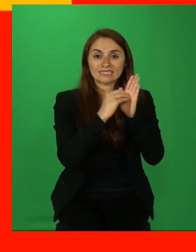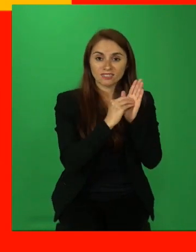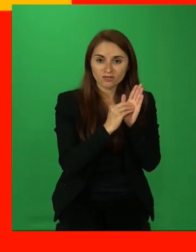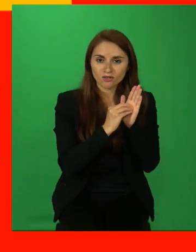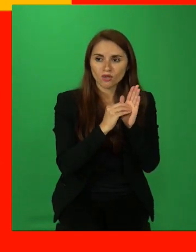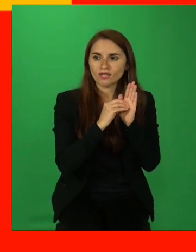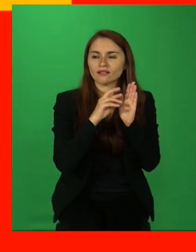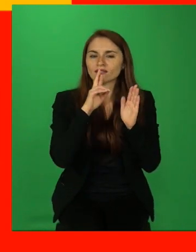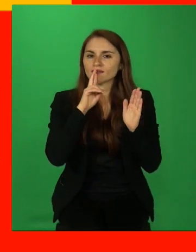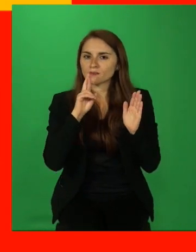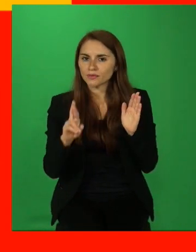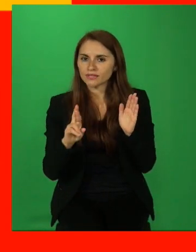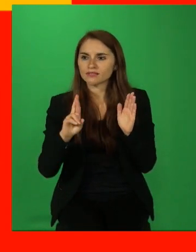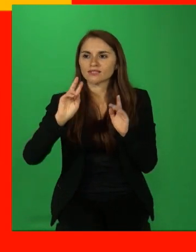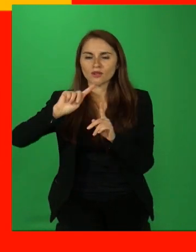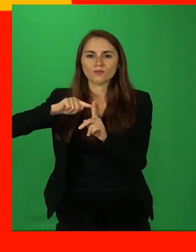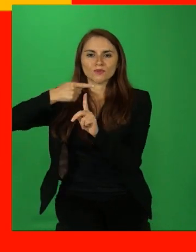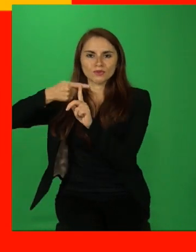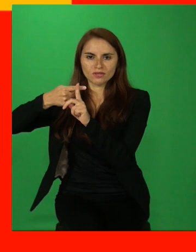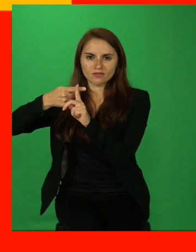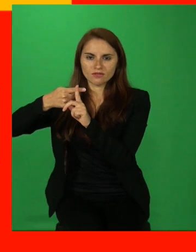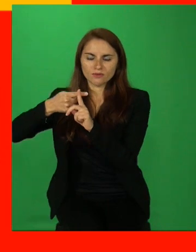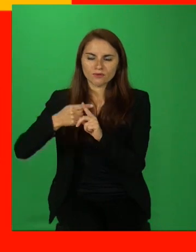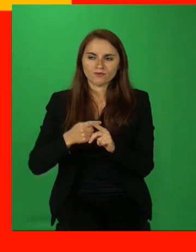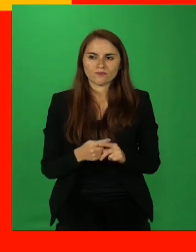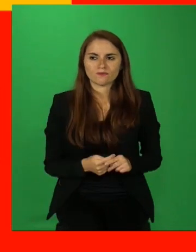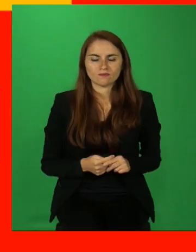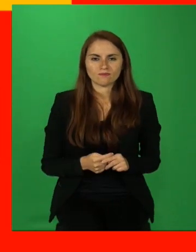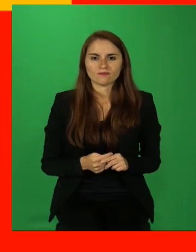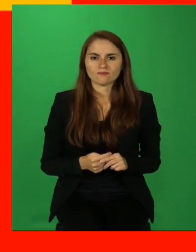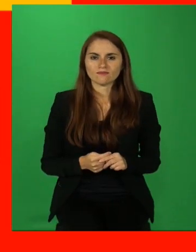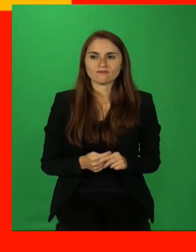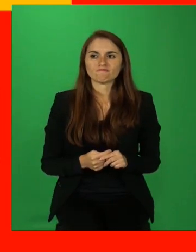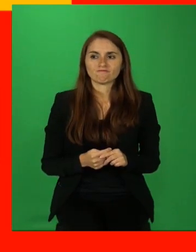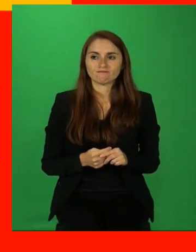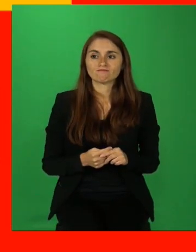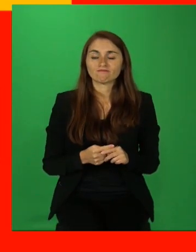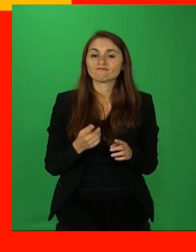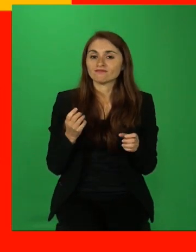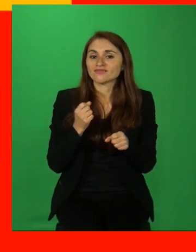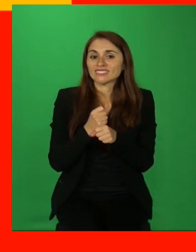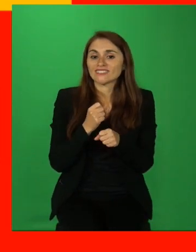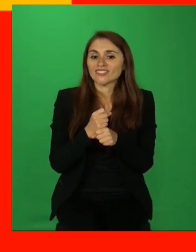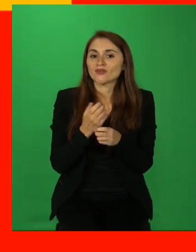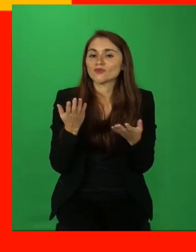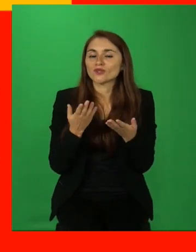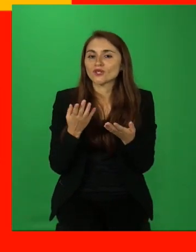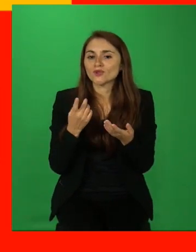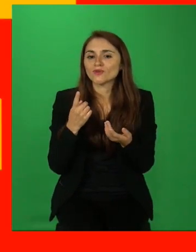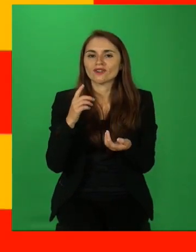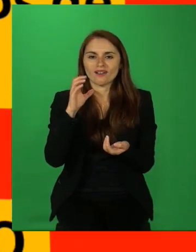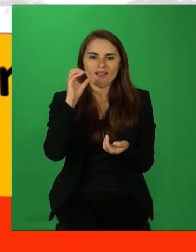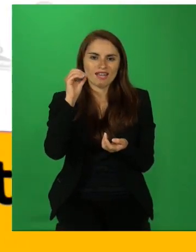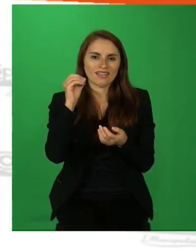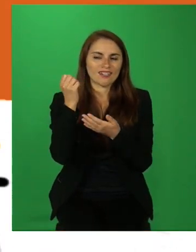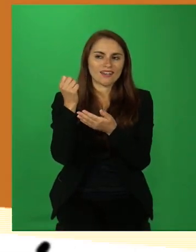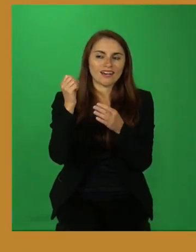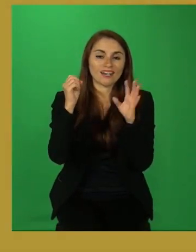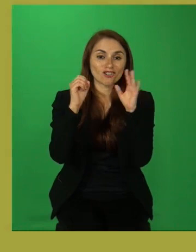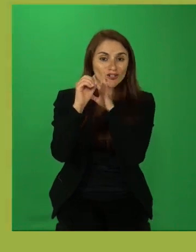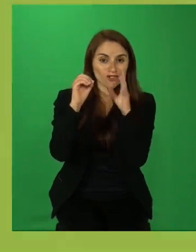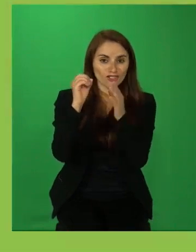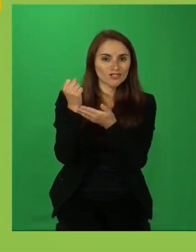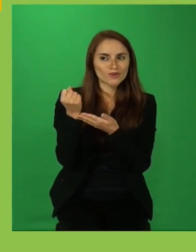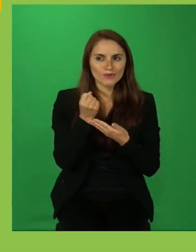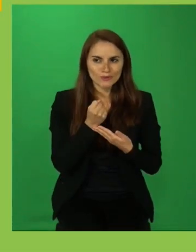iba a dar como resultado un número positivo y lo habíamos descubierto trabajando con las fichas veamos entonces la